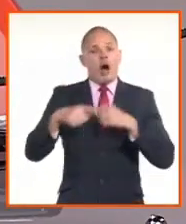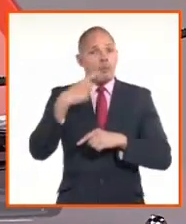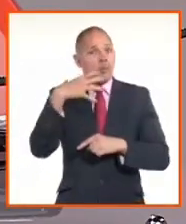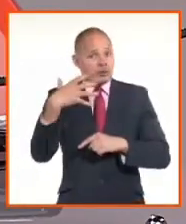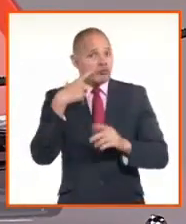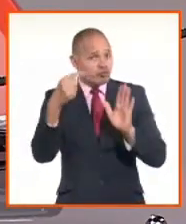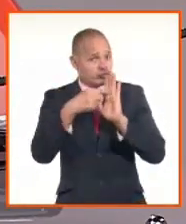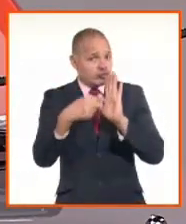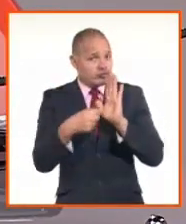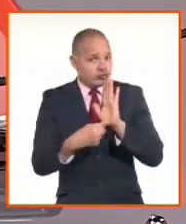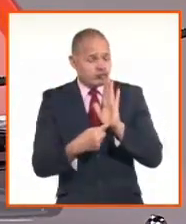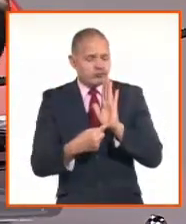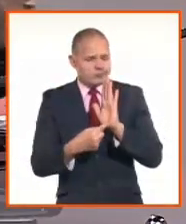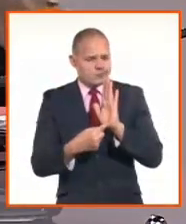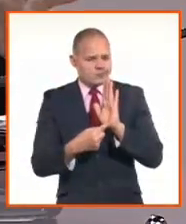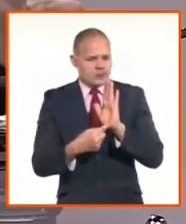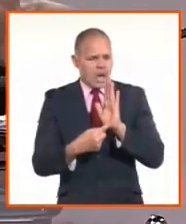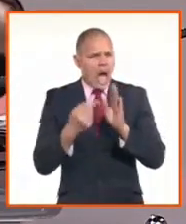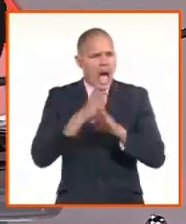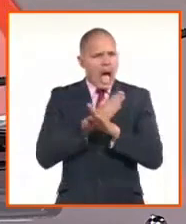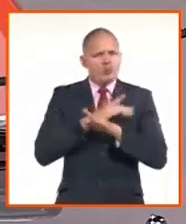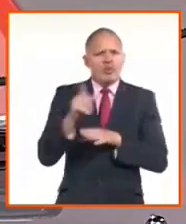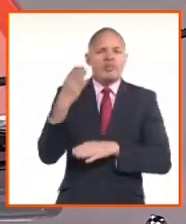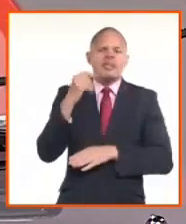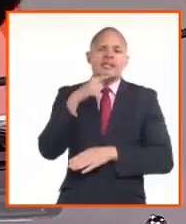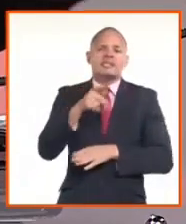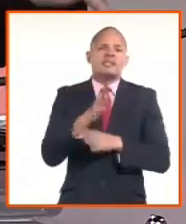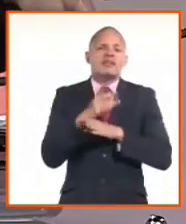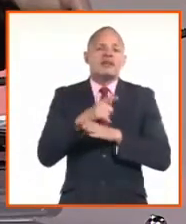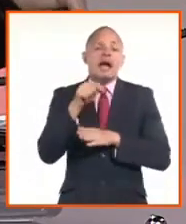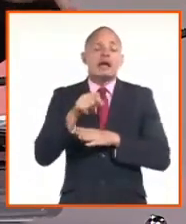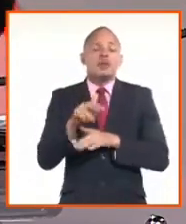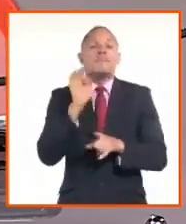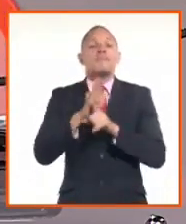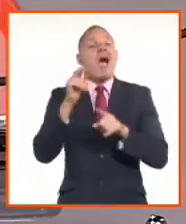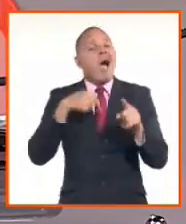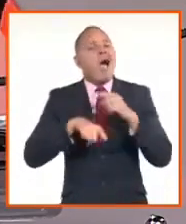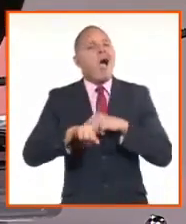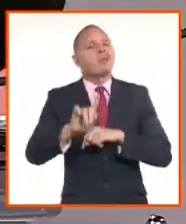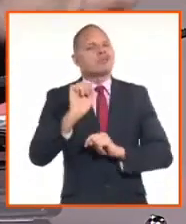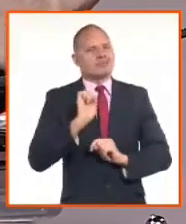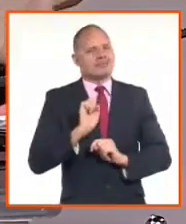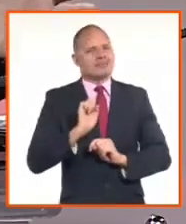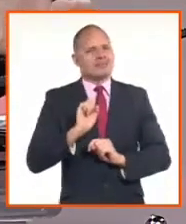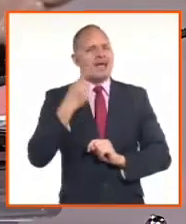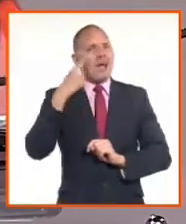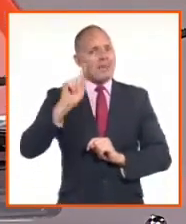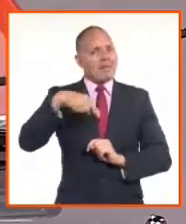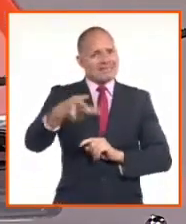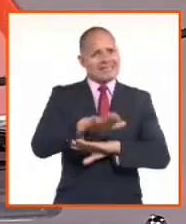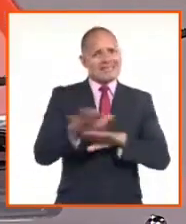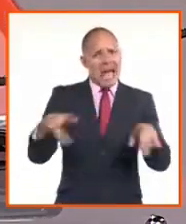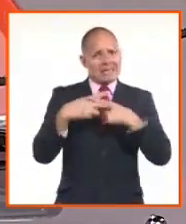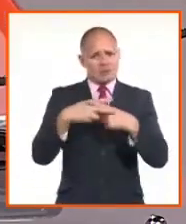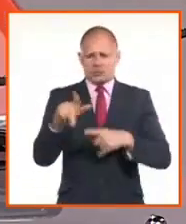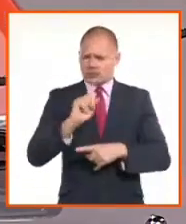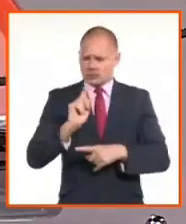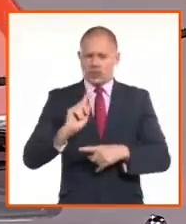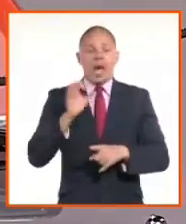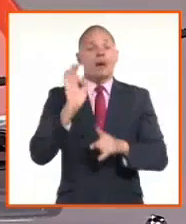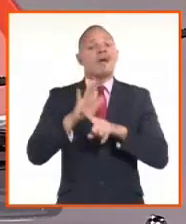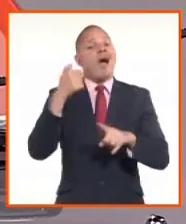señalaba es un primer paso dentro de ese camino hacia el mercado cambiario que hay que establecer en el